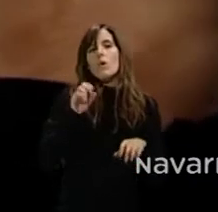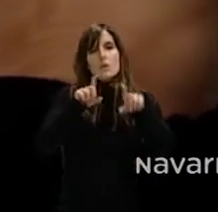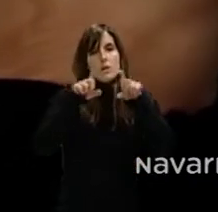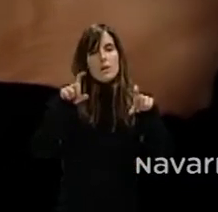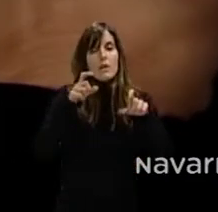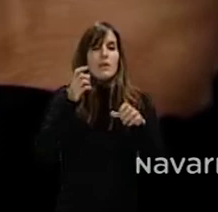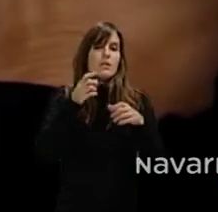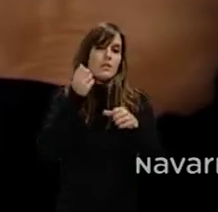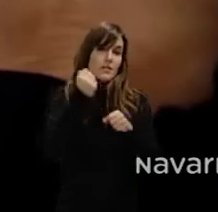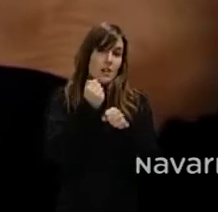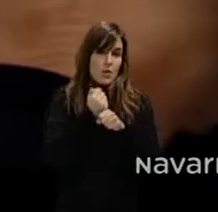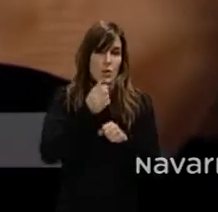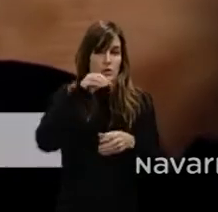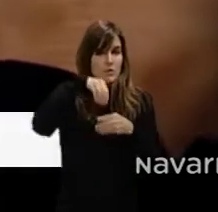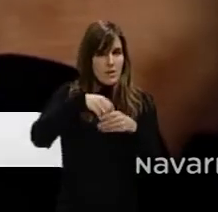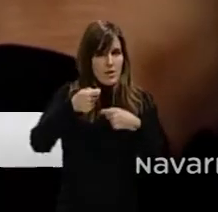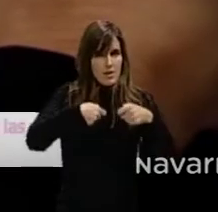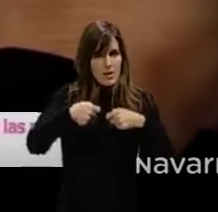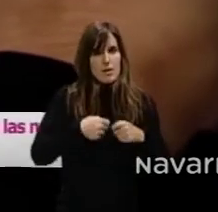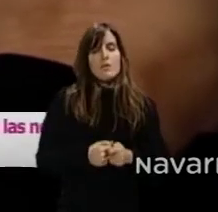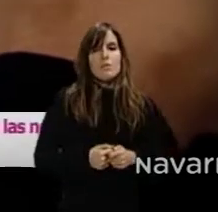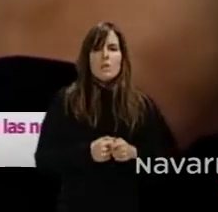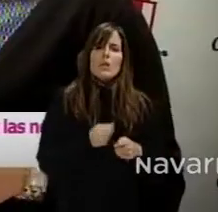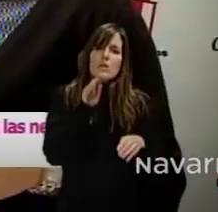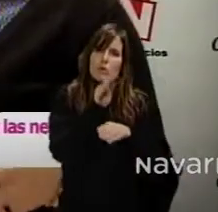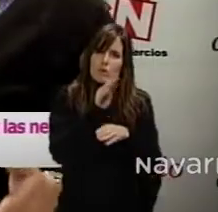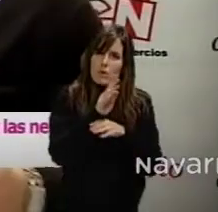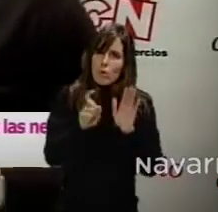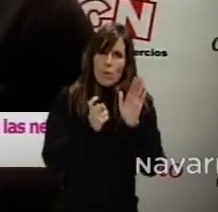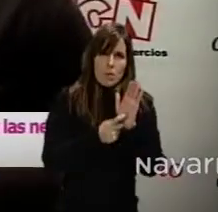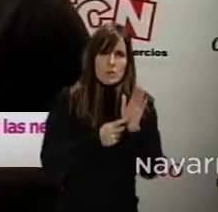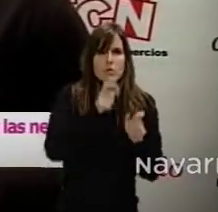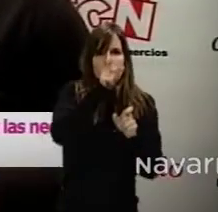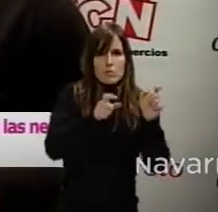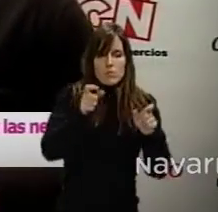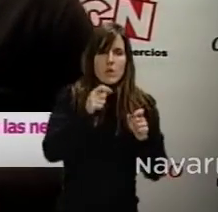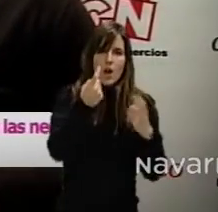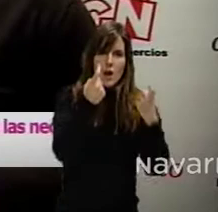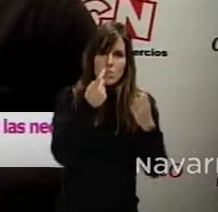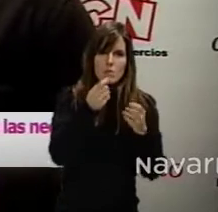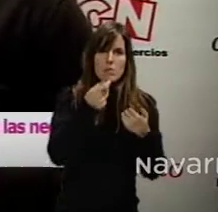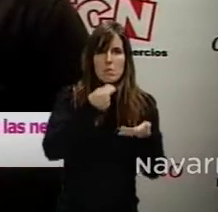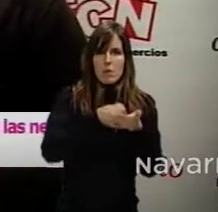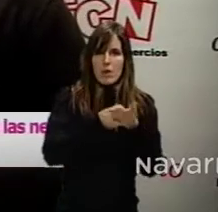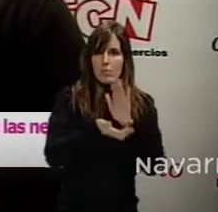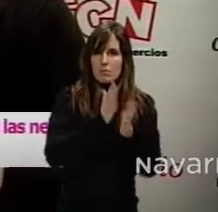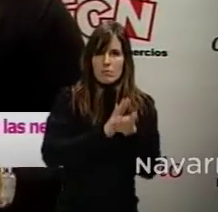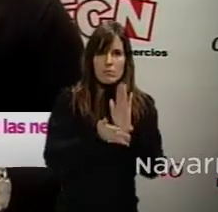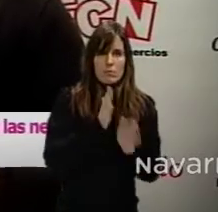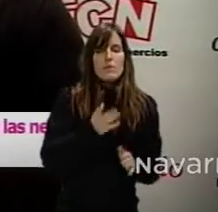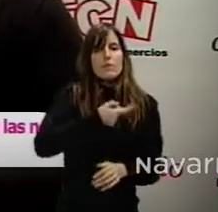cuenta ajena son cursos totalmente subvencionados que no tienen ningún coste para el alumno y que lo solemos